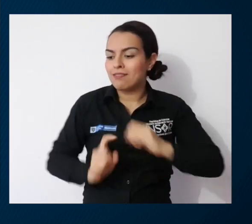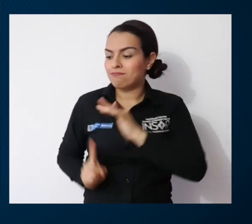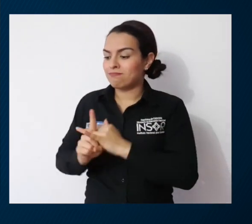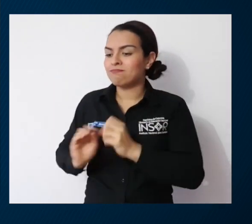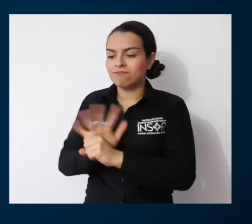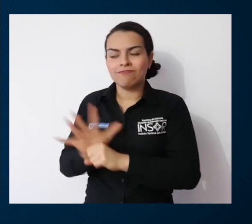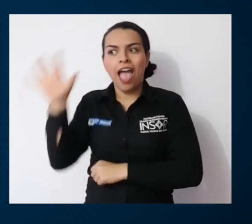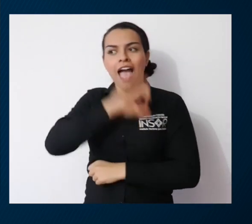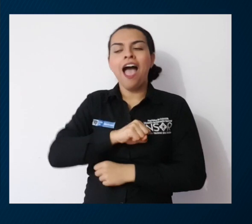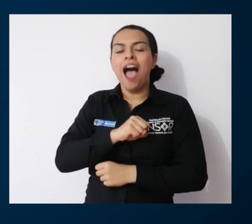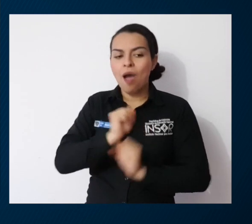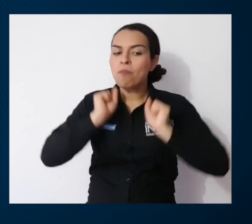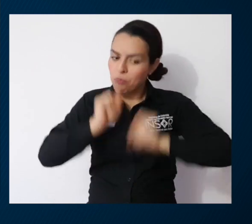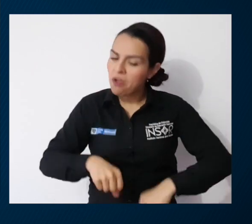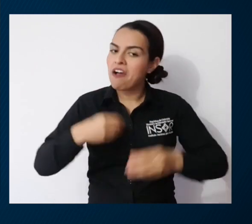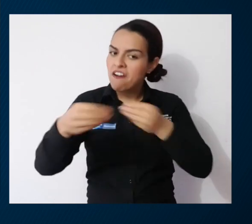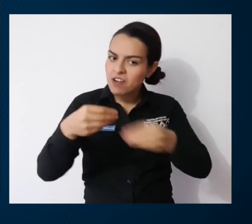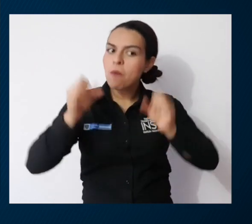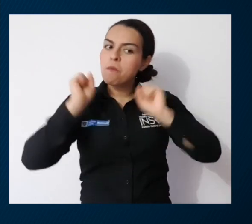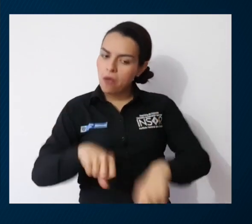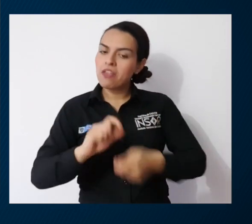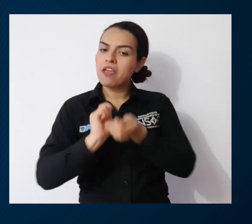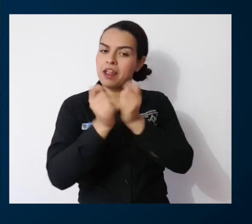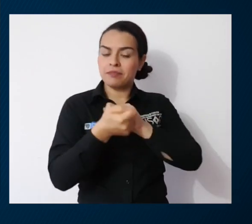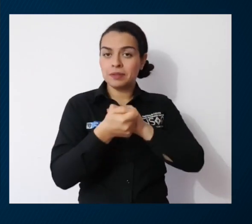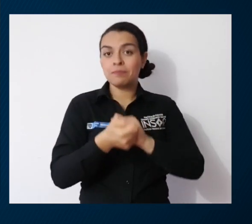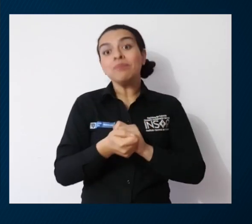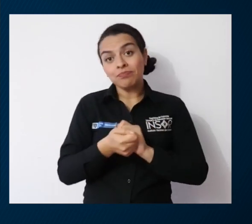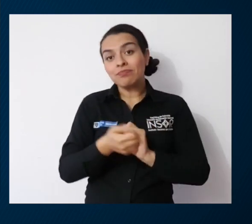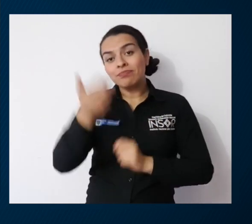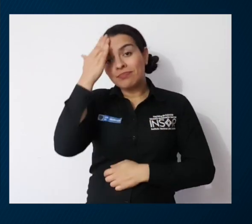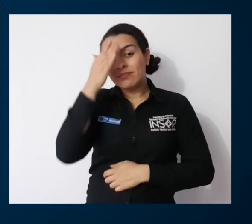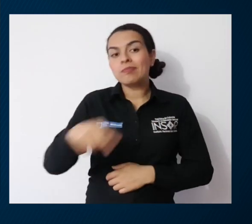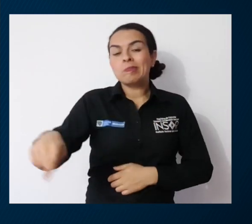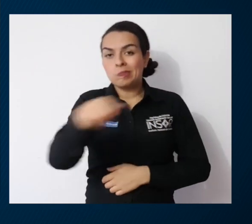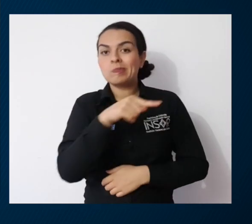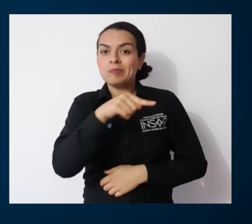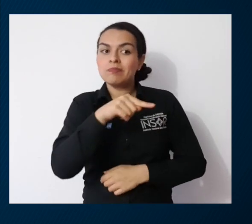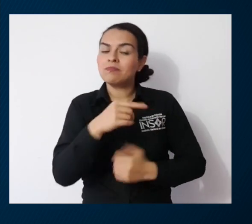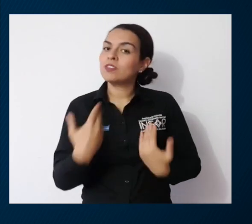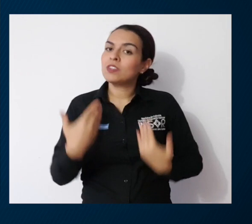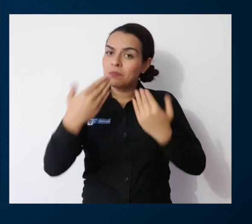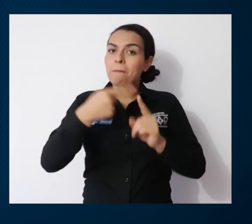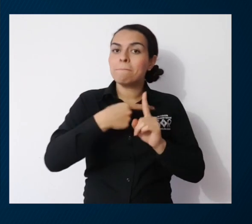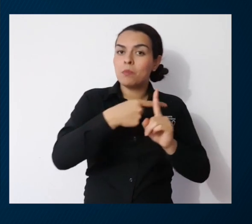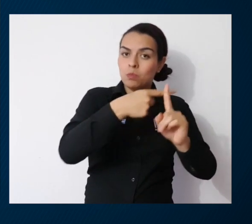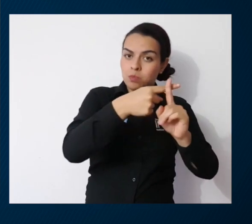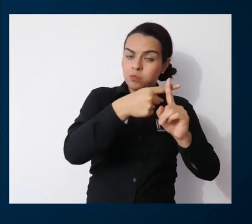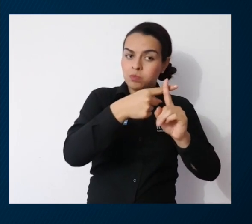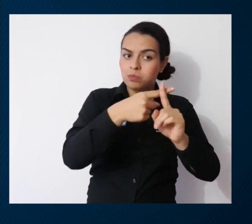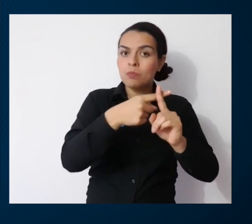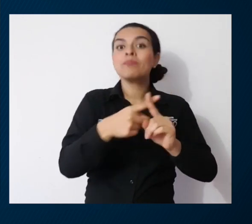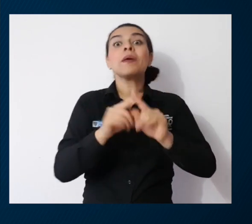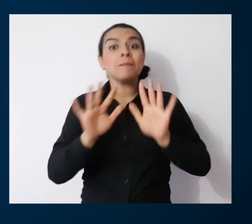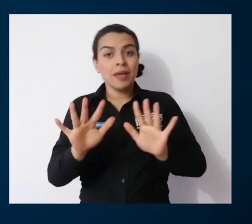sin dejar de lado que la situación está lejos de ser positiva para muchas familias y que en muchos casos el sistema